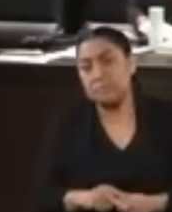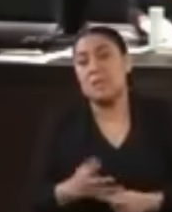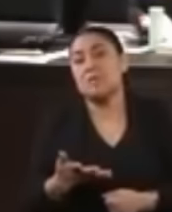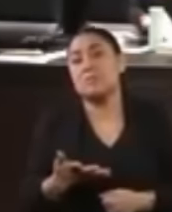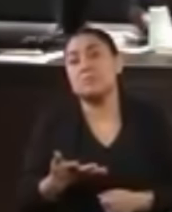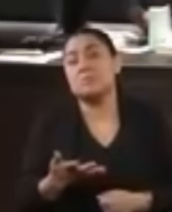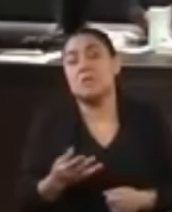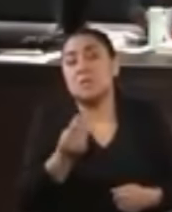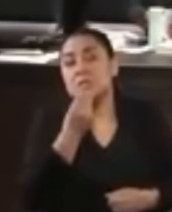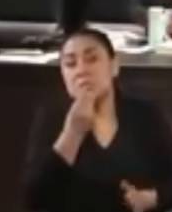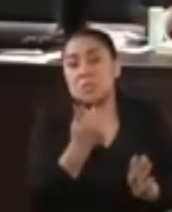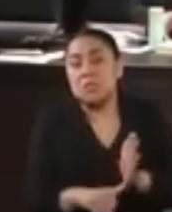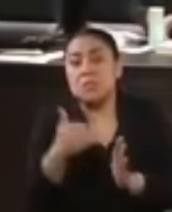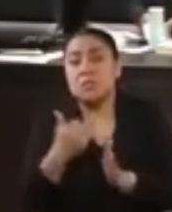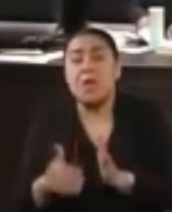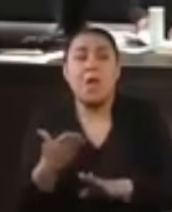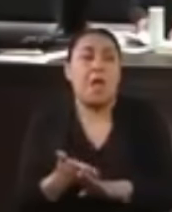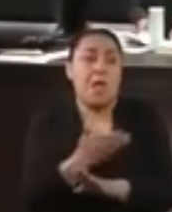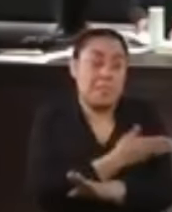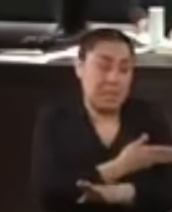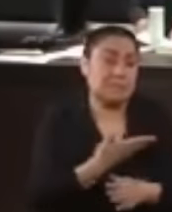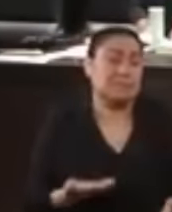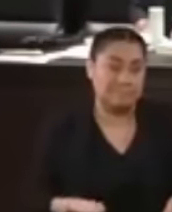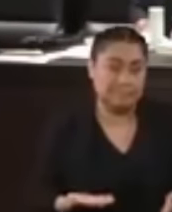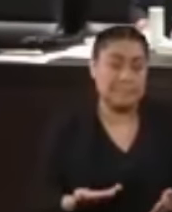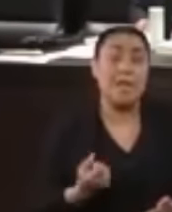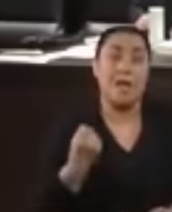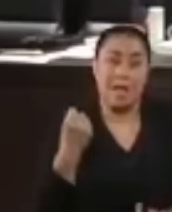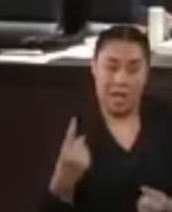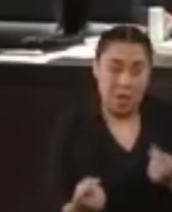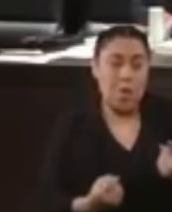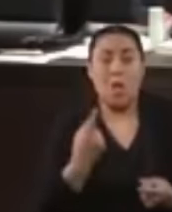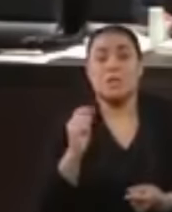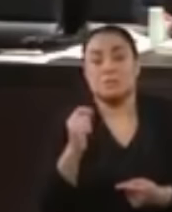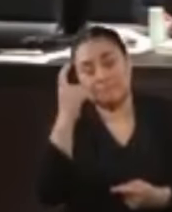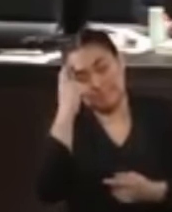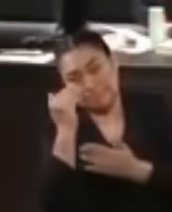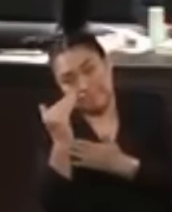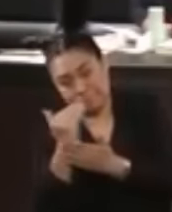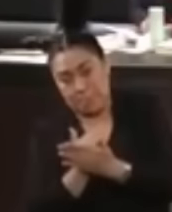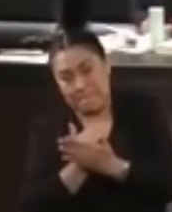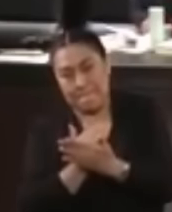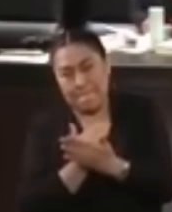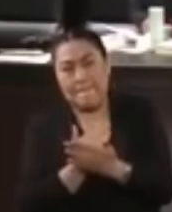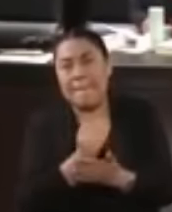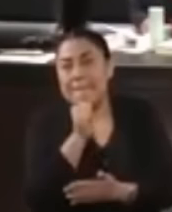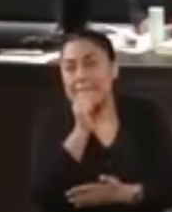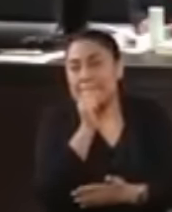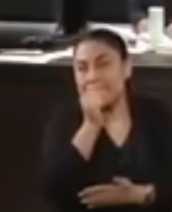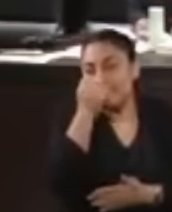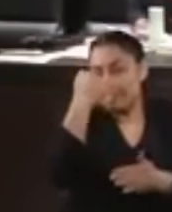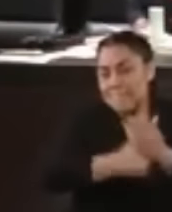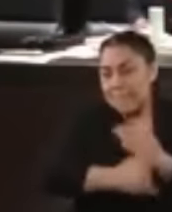desnutrición en esta etapa y por eso algunos traen deficiencia en su conocimiento,